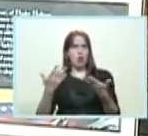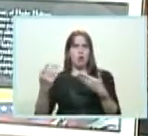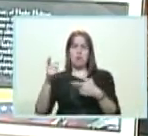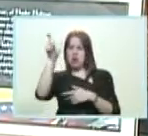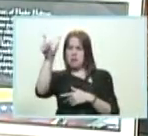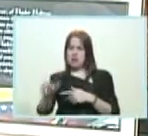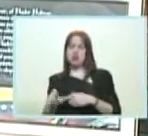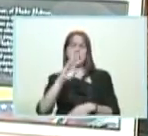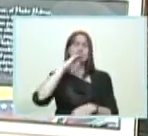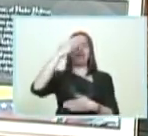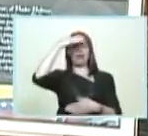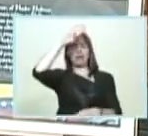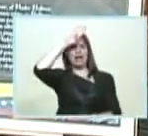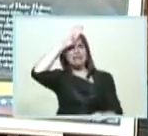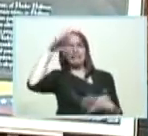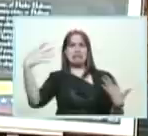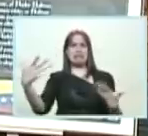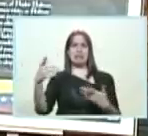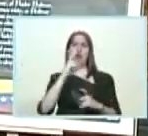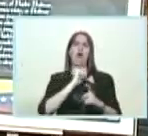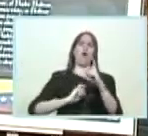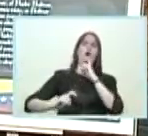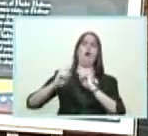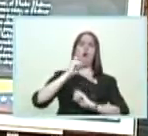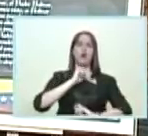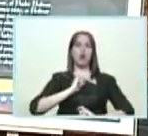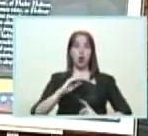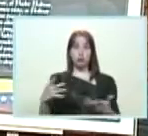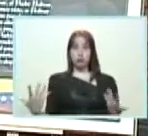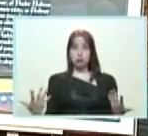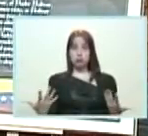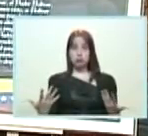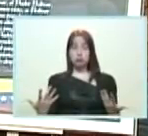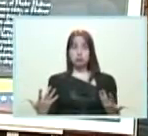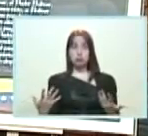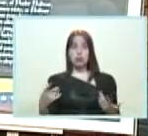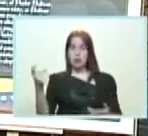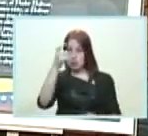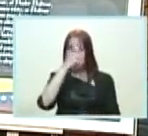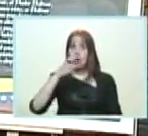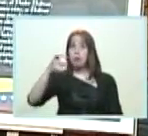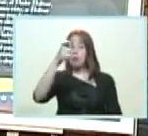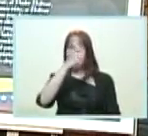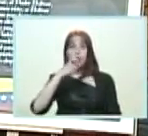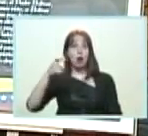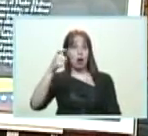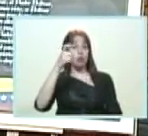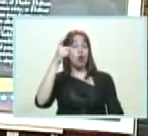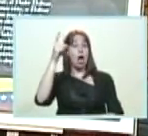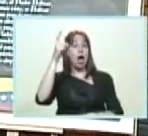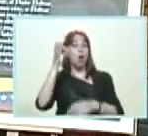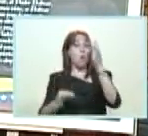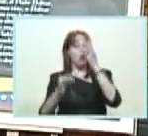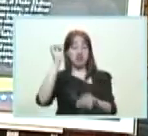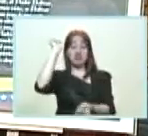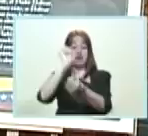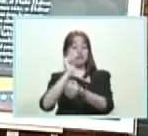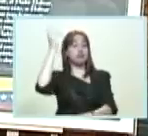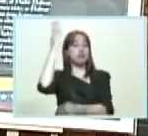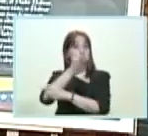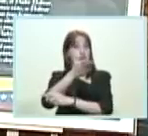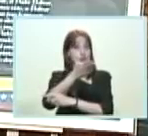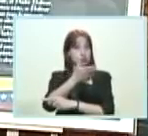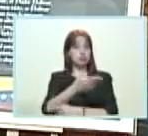persona enferma de odio que está siendo buscada y que la justicia la va a capturar y castigar,